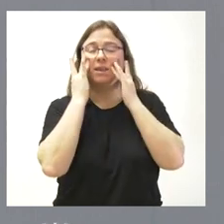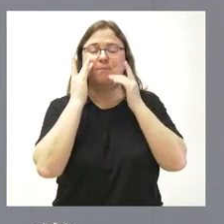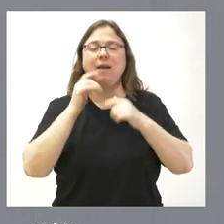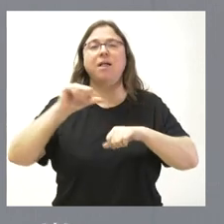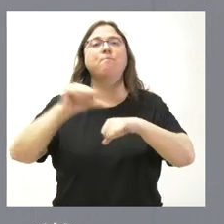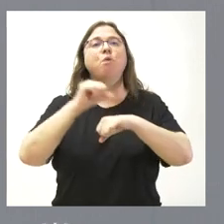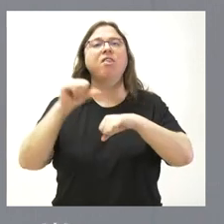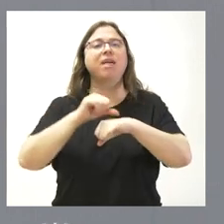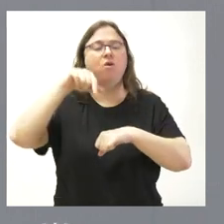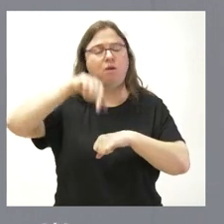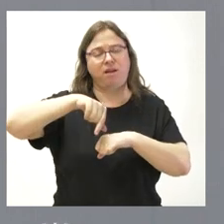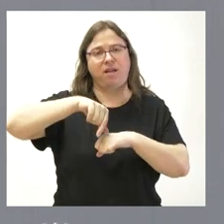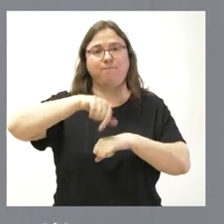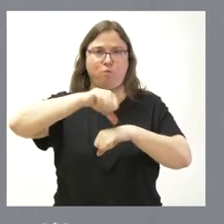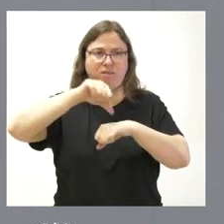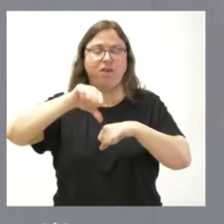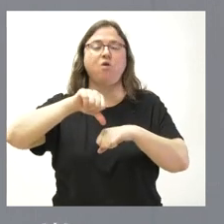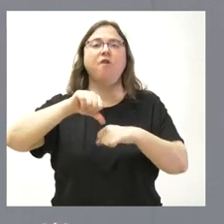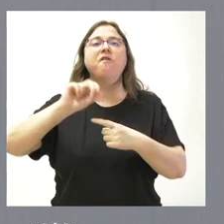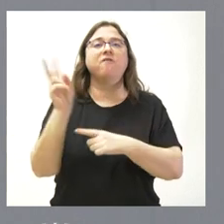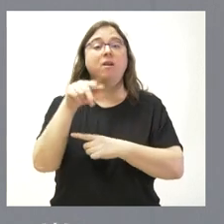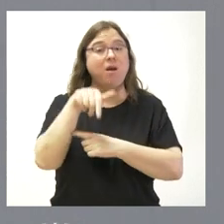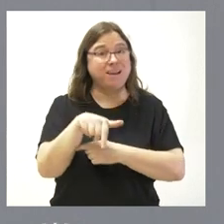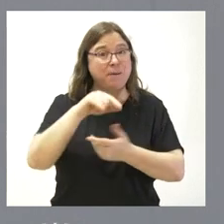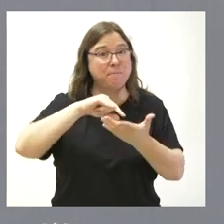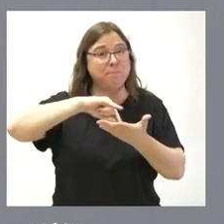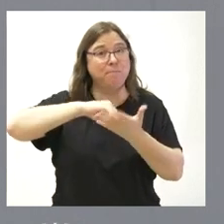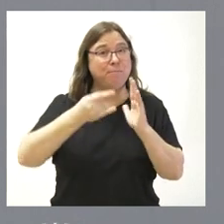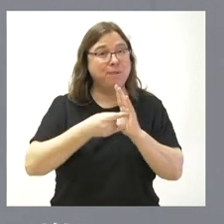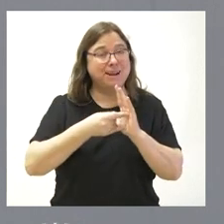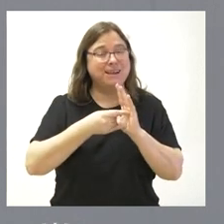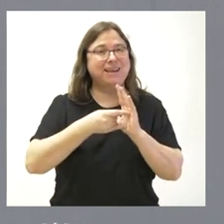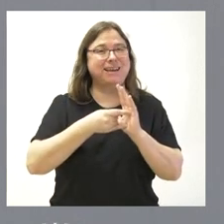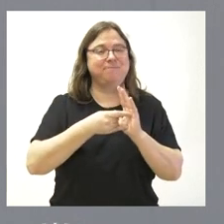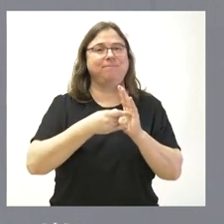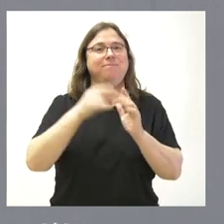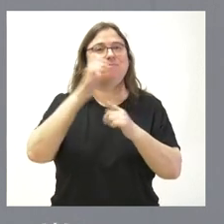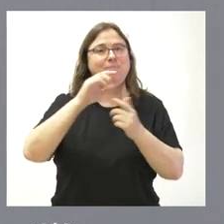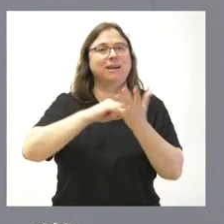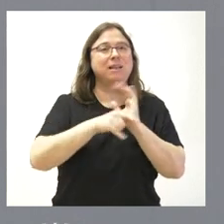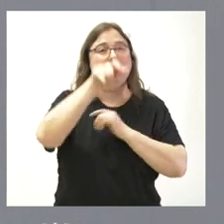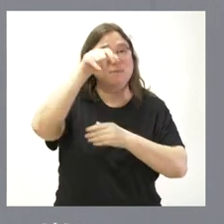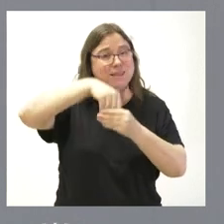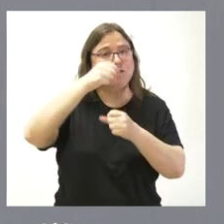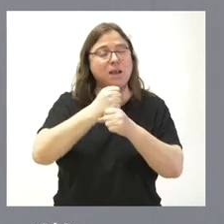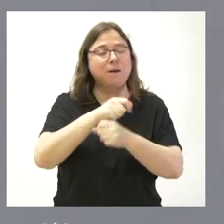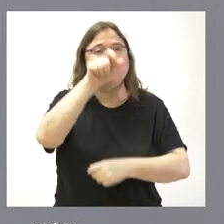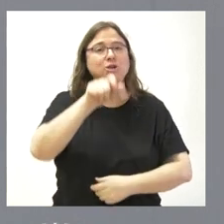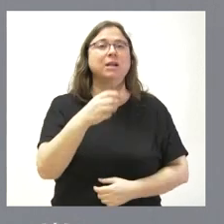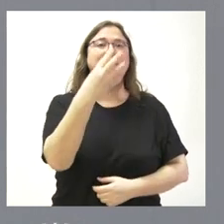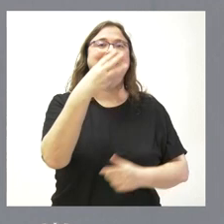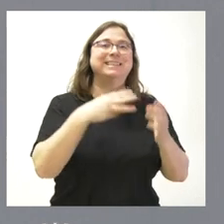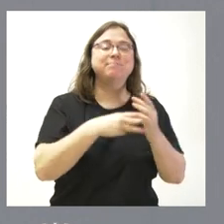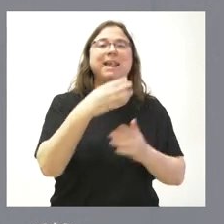vallad oliz en este parque tecnológico hoy trabajan un total de 3500 personas en 90